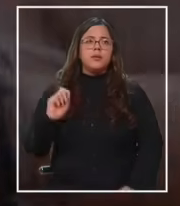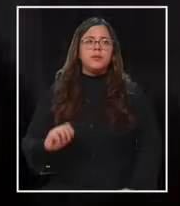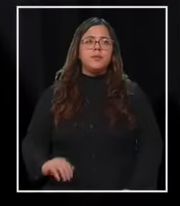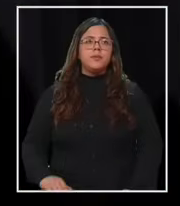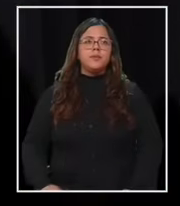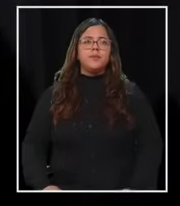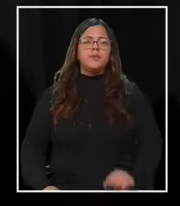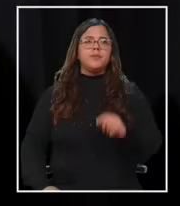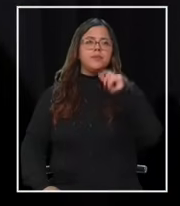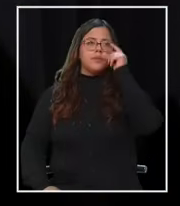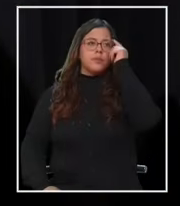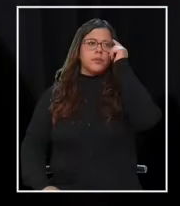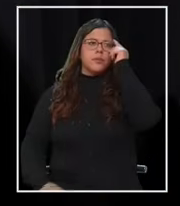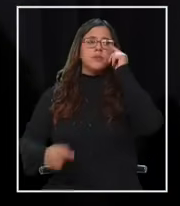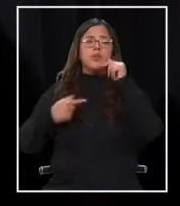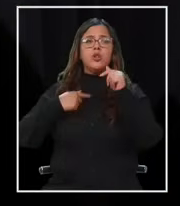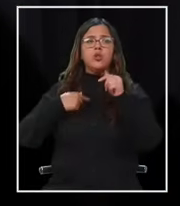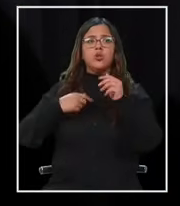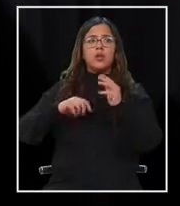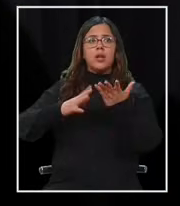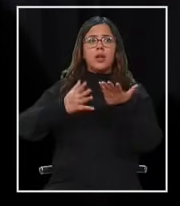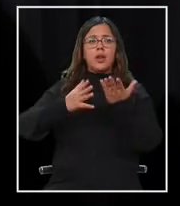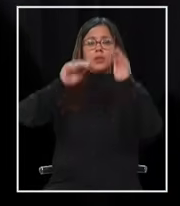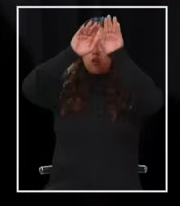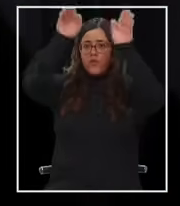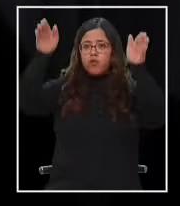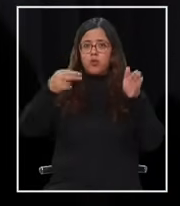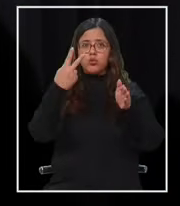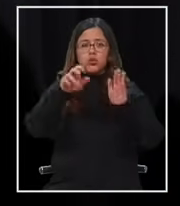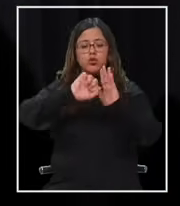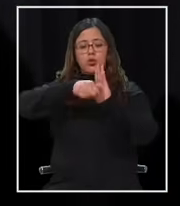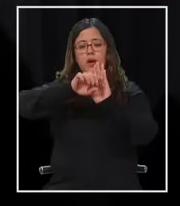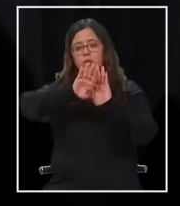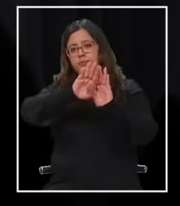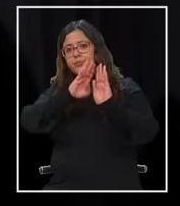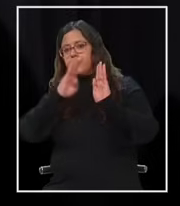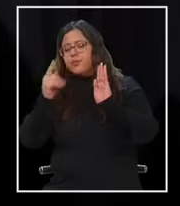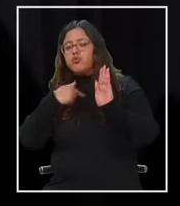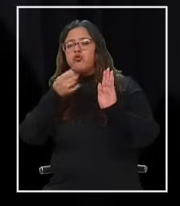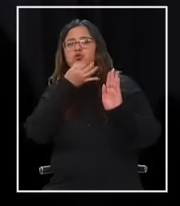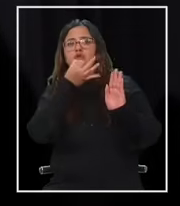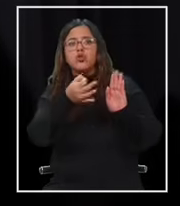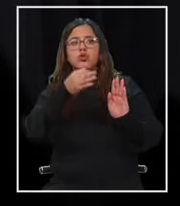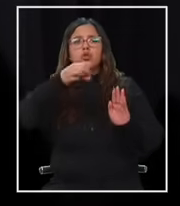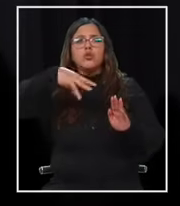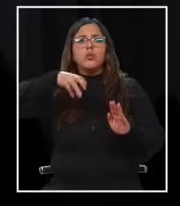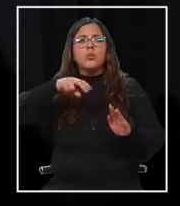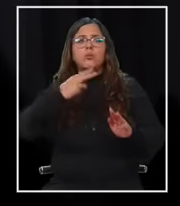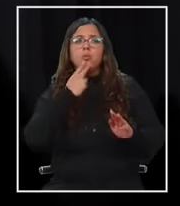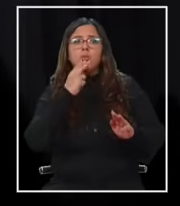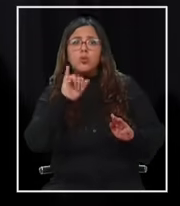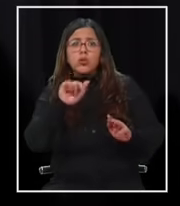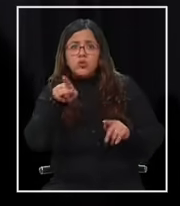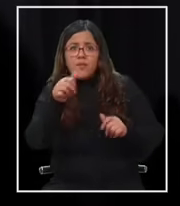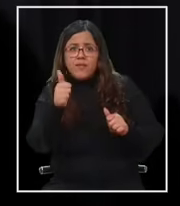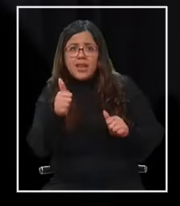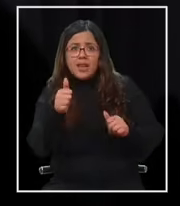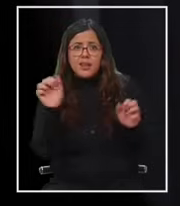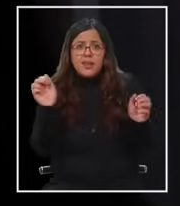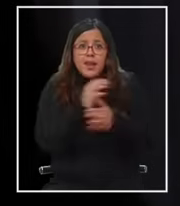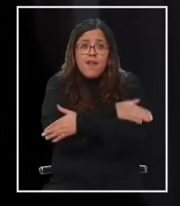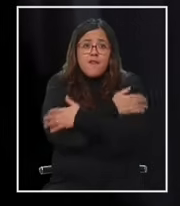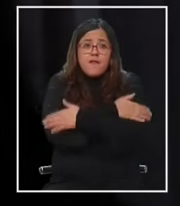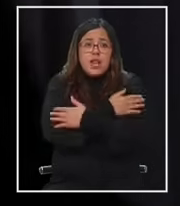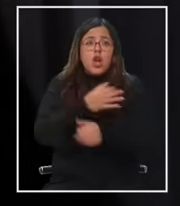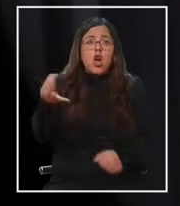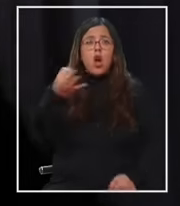Abro la puerta de su box y le digo, Monty, ¿estás bien? ¿Tienes frío?